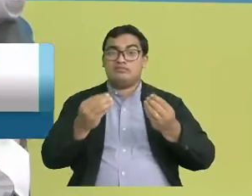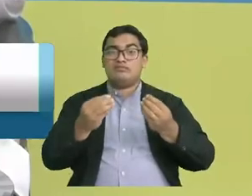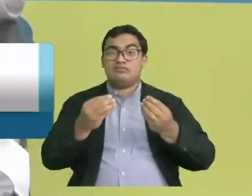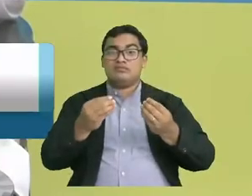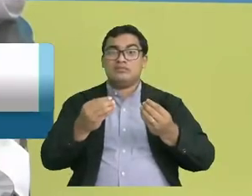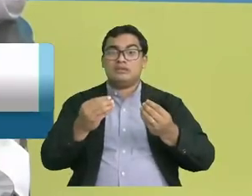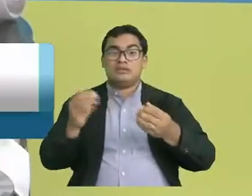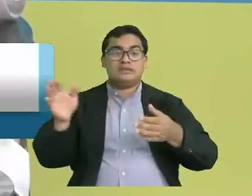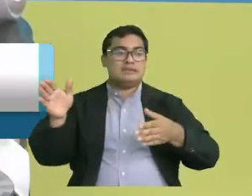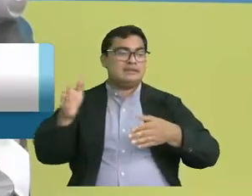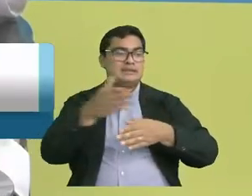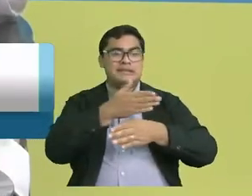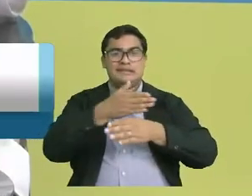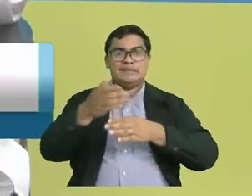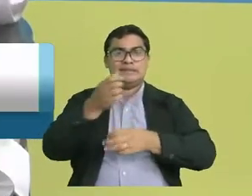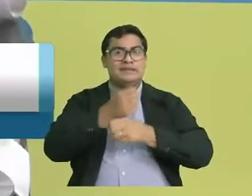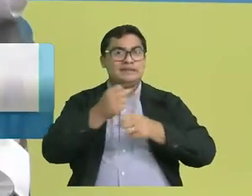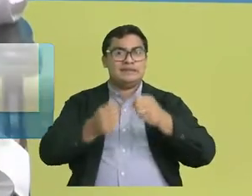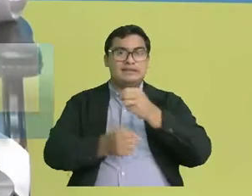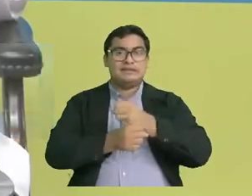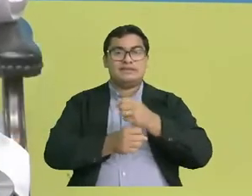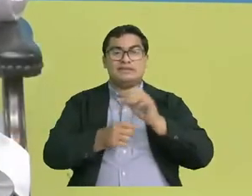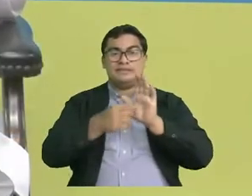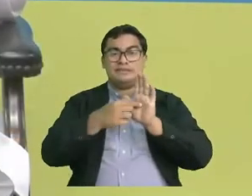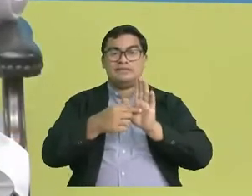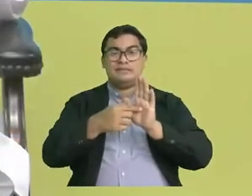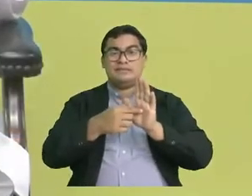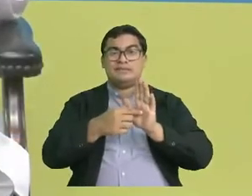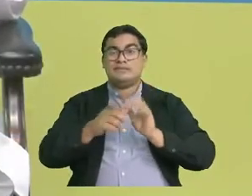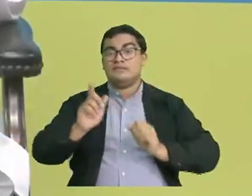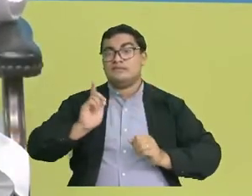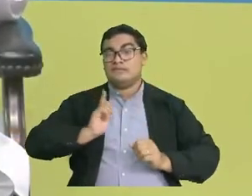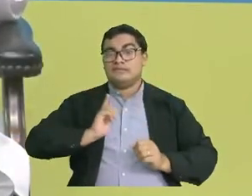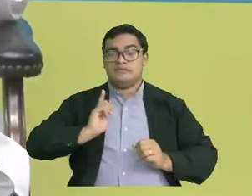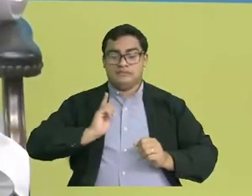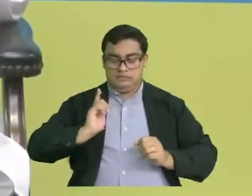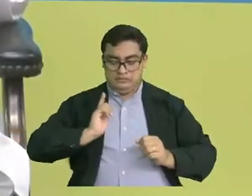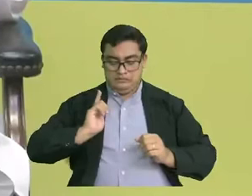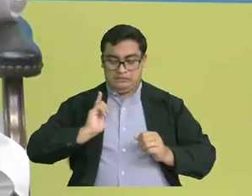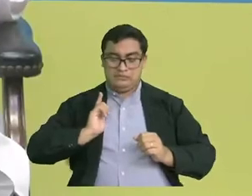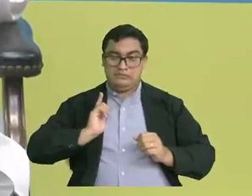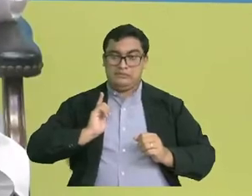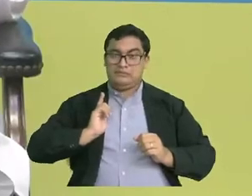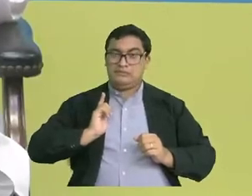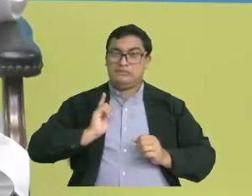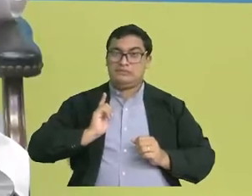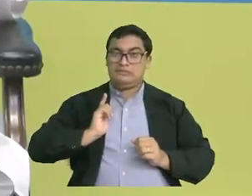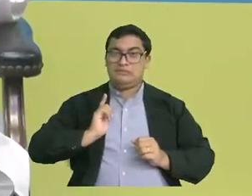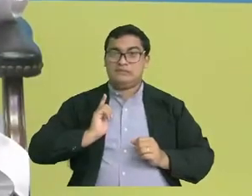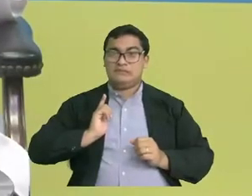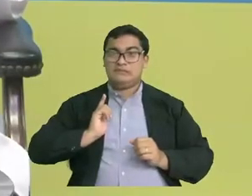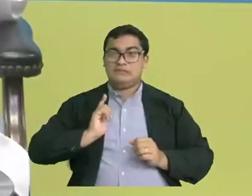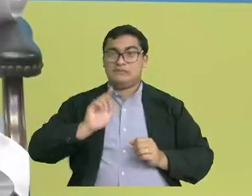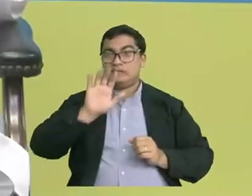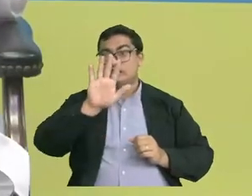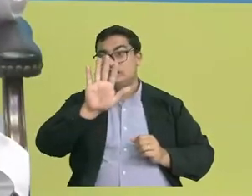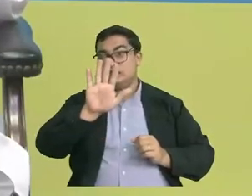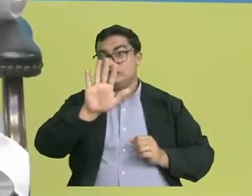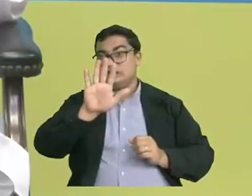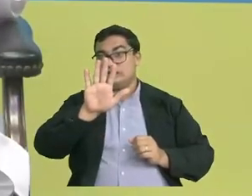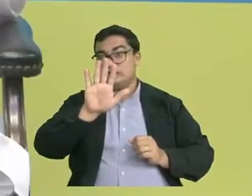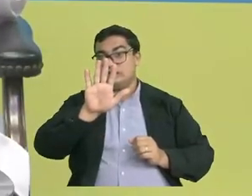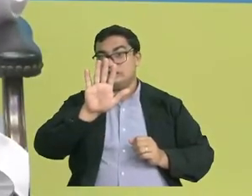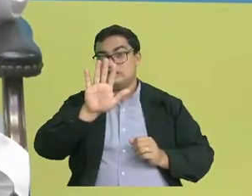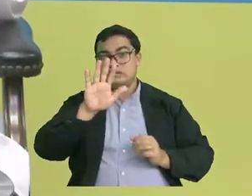de la diferenciación sexual. Tiene una prevalencia de 1 en 5.000,